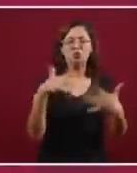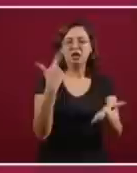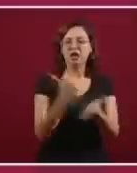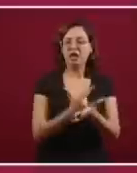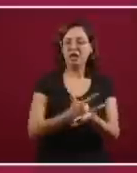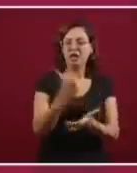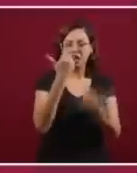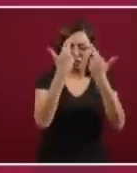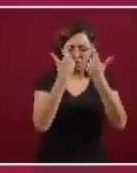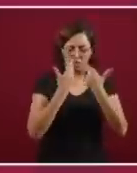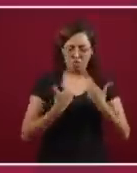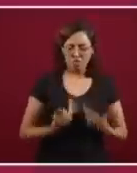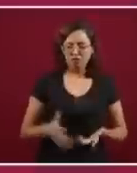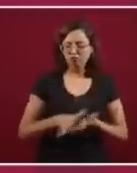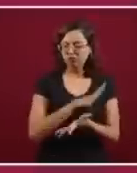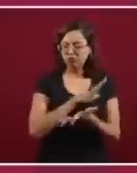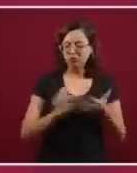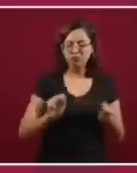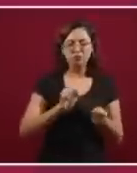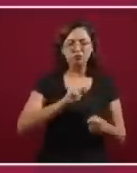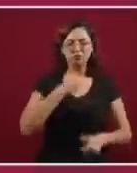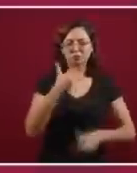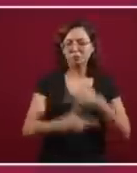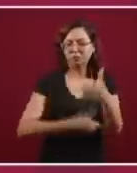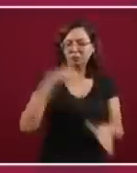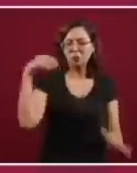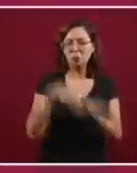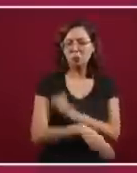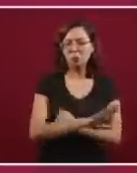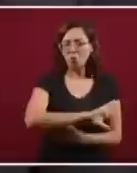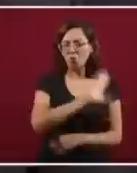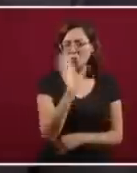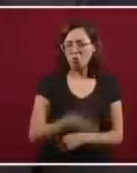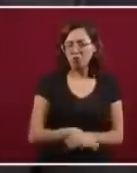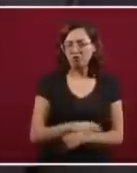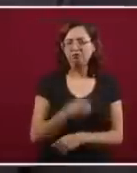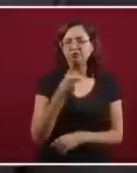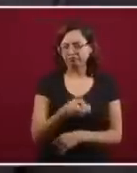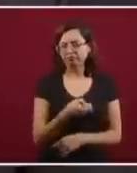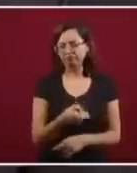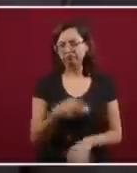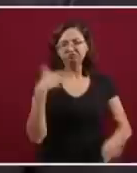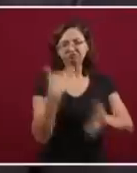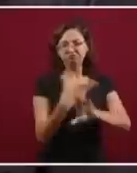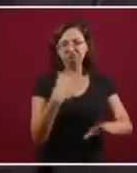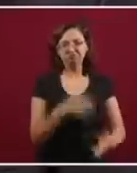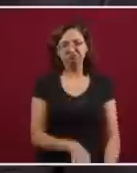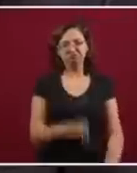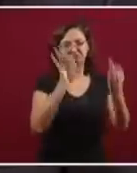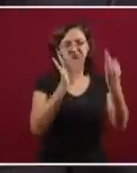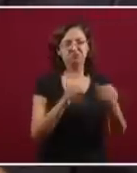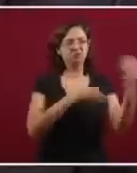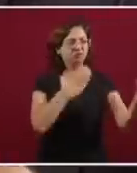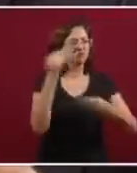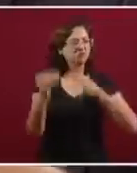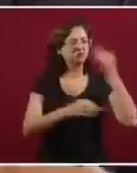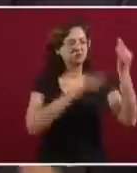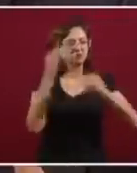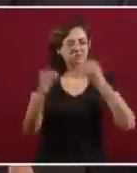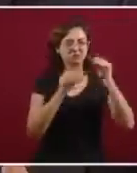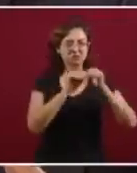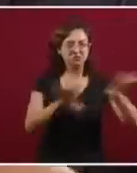y vamos a enfrentarlo de esa manera desde luego